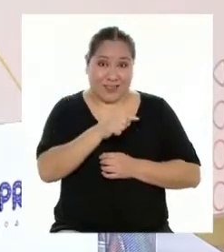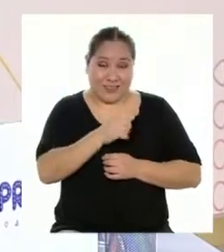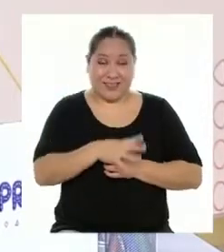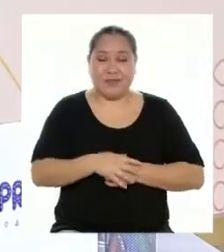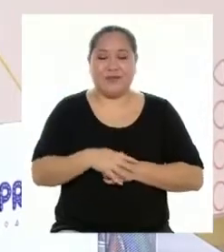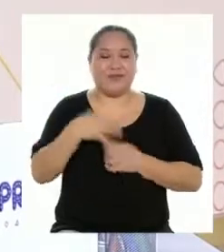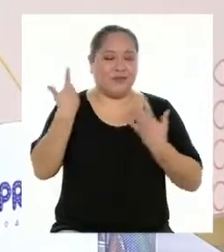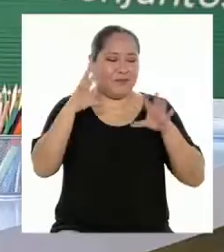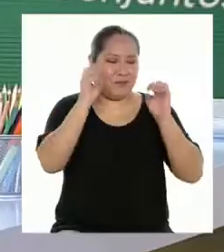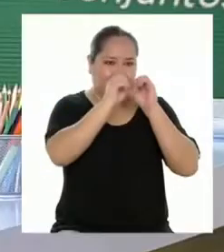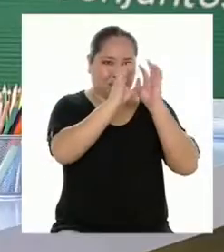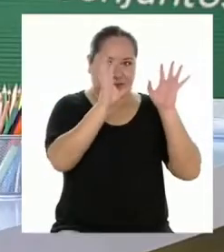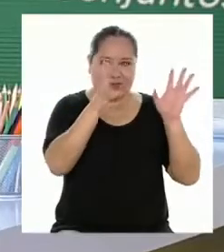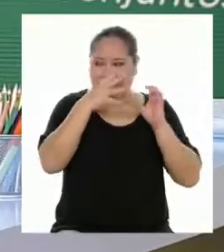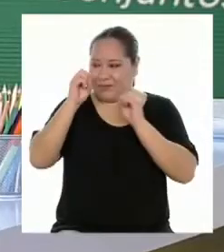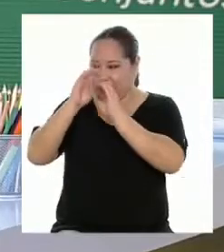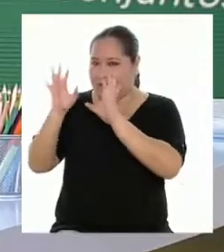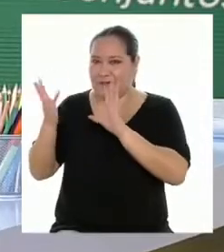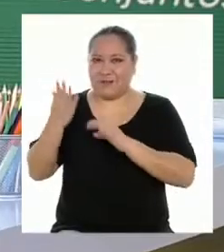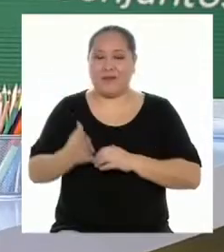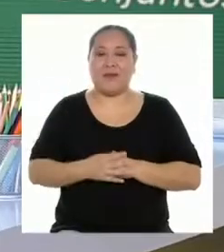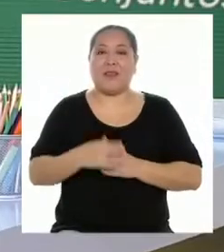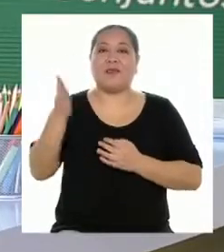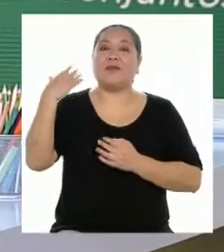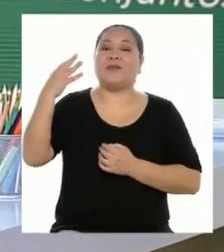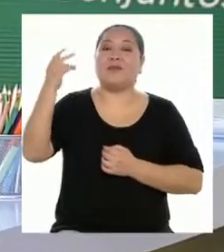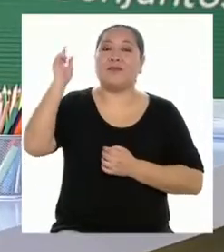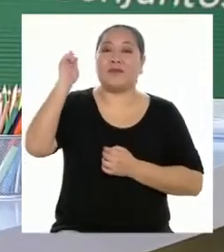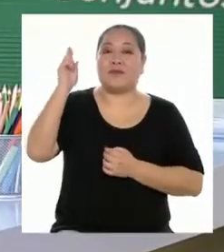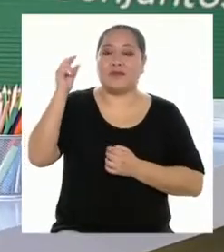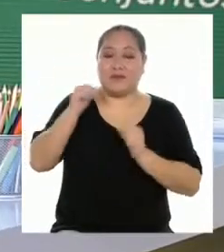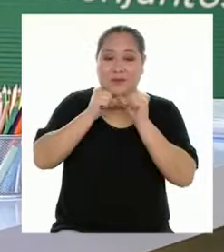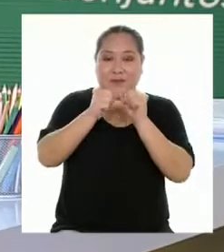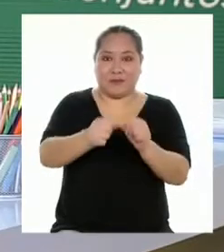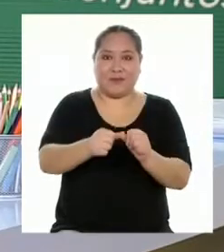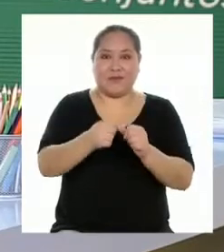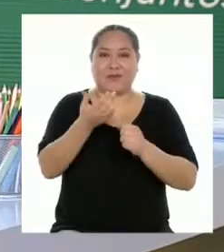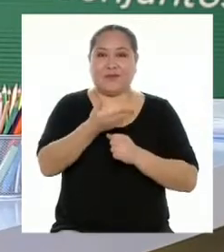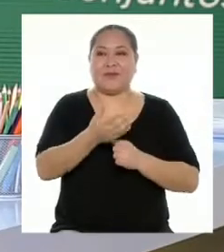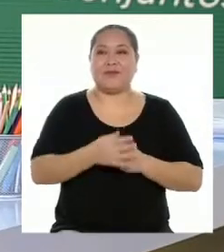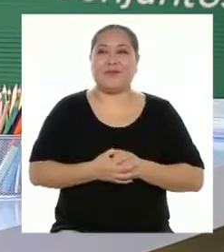quedó clarísimo. Vamos a llamar a la profesora para seguir avanzando.